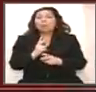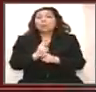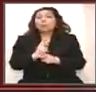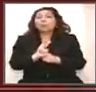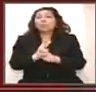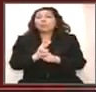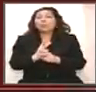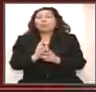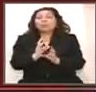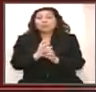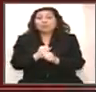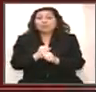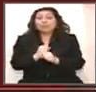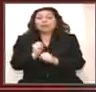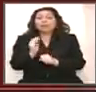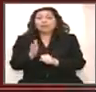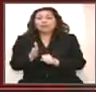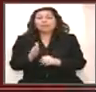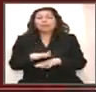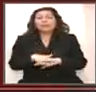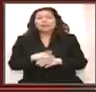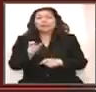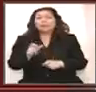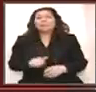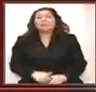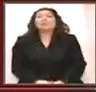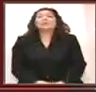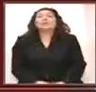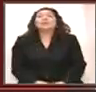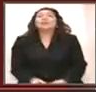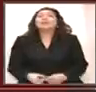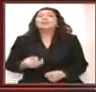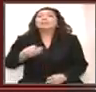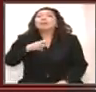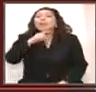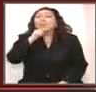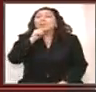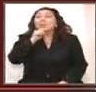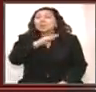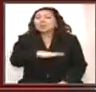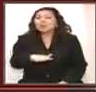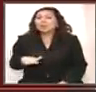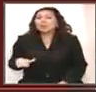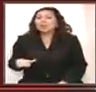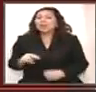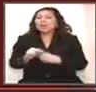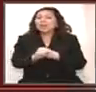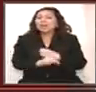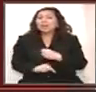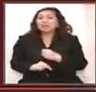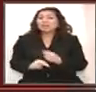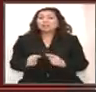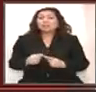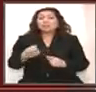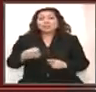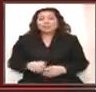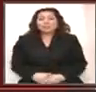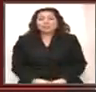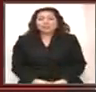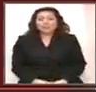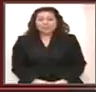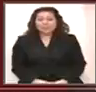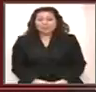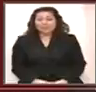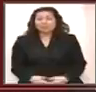prevenir, reprimir y sancionar la trata de personas, especialmente mujeres y niños de las naciones, especialmente mujeres y